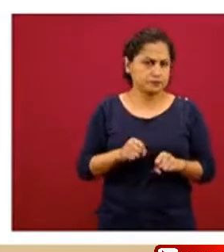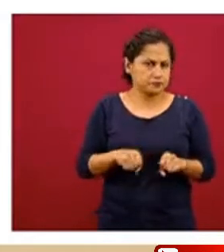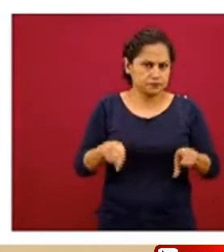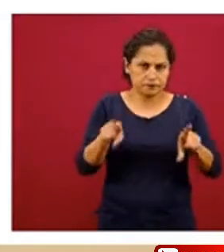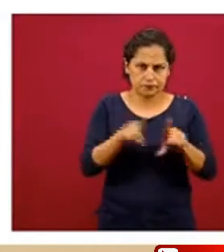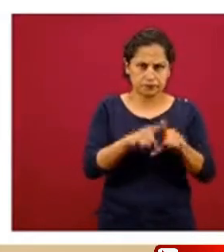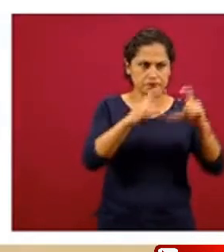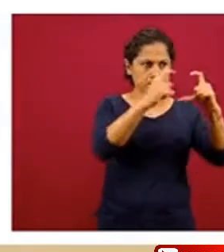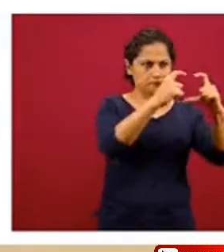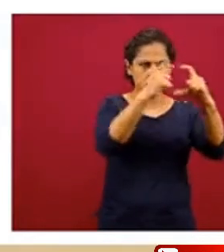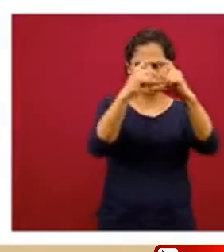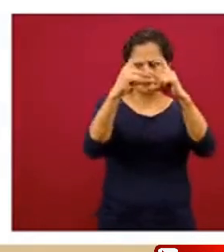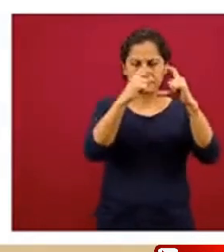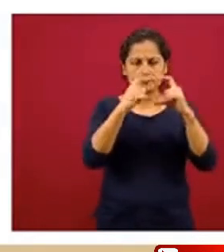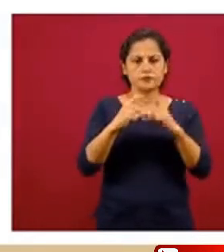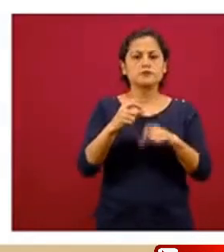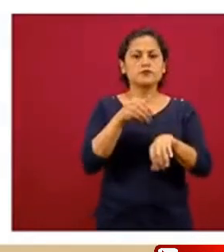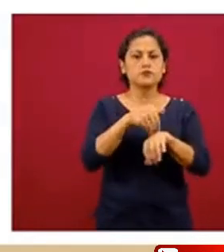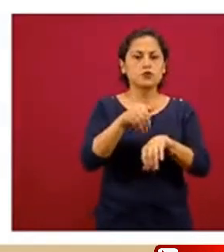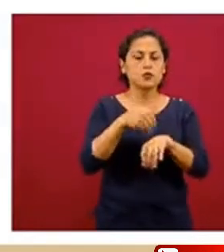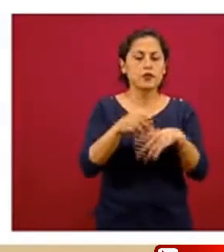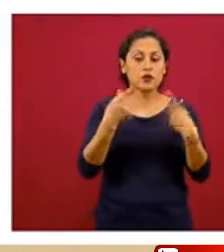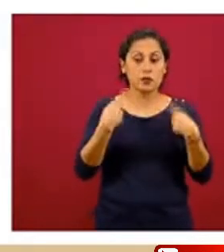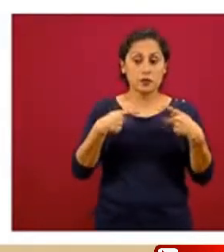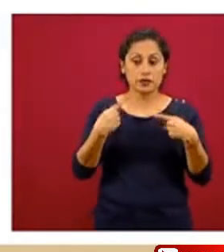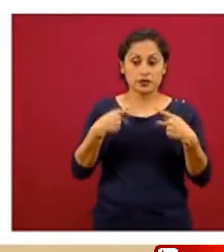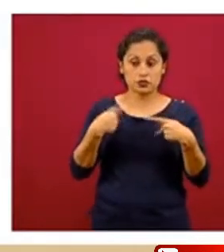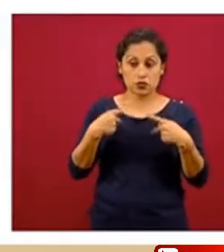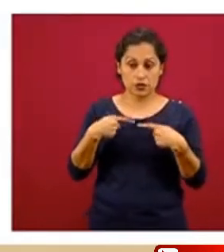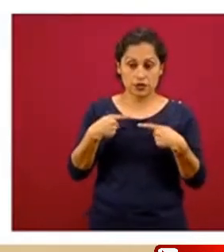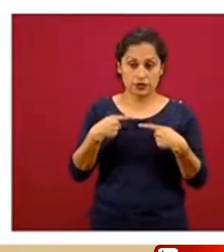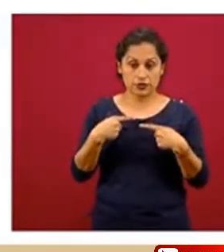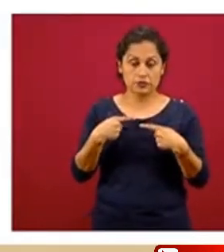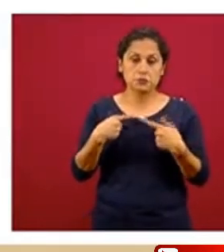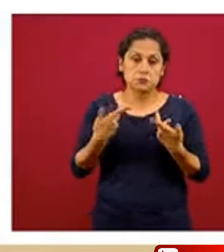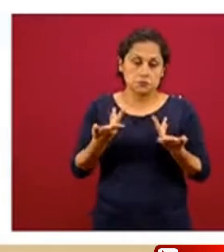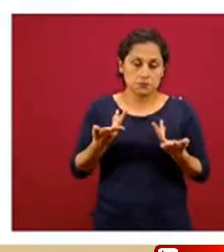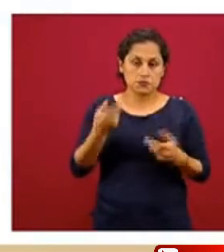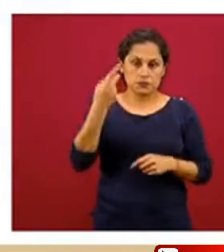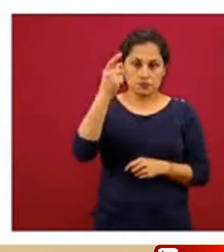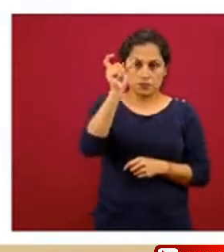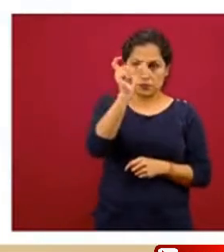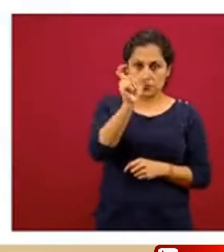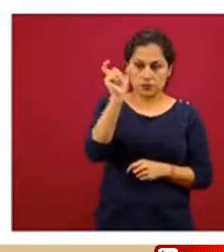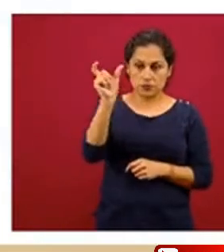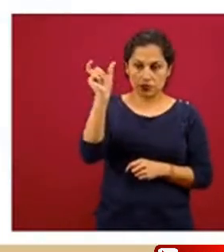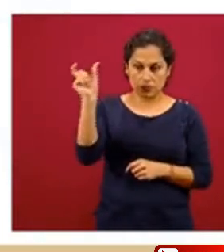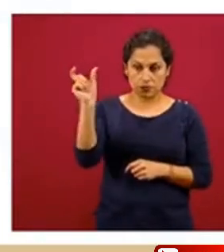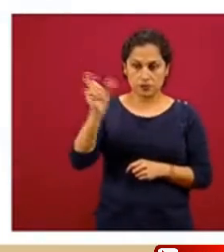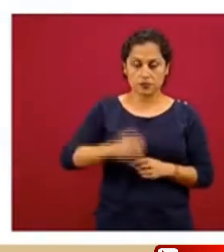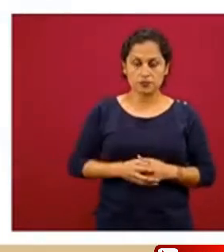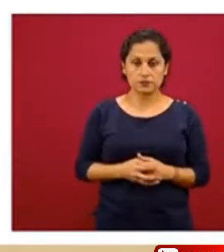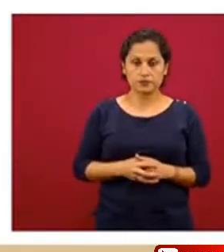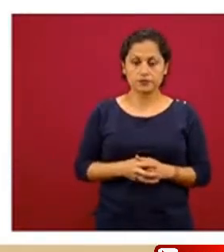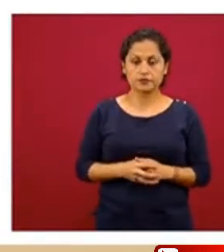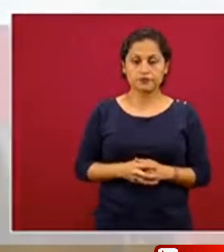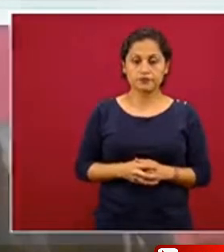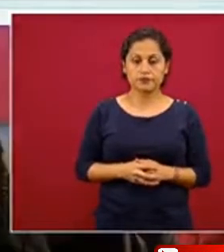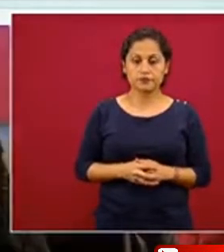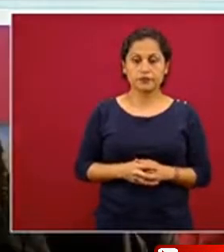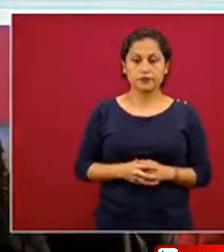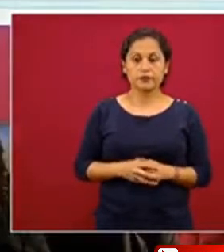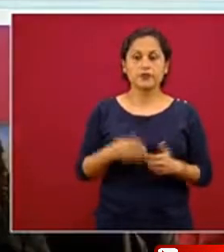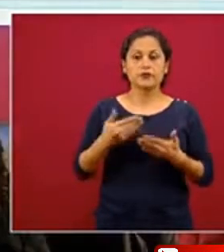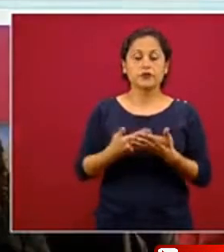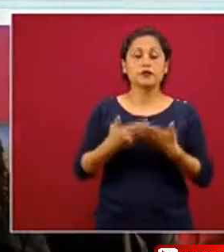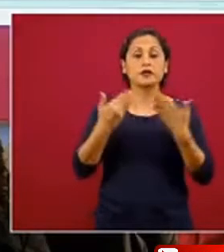es el número de casos, número de personas en esa condición, y lo vamos a ver ahora por